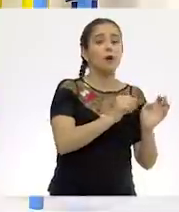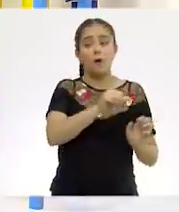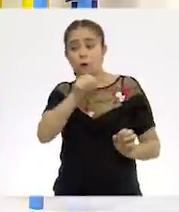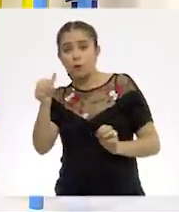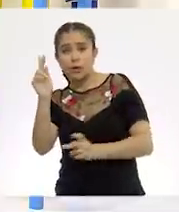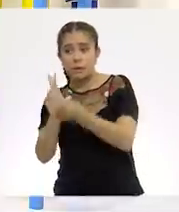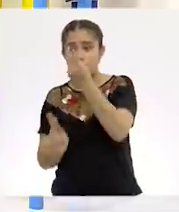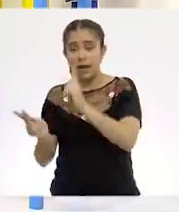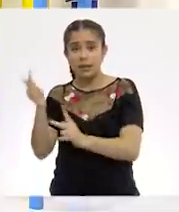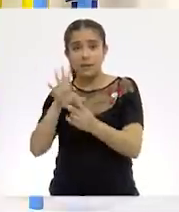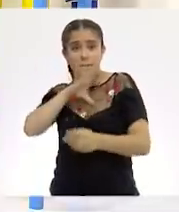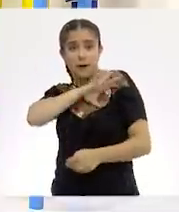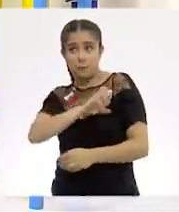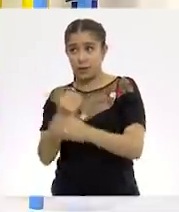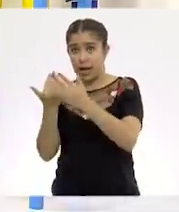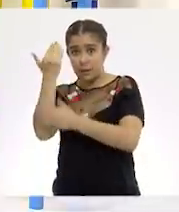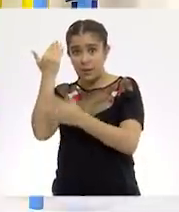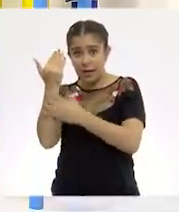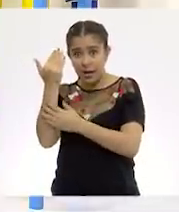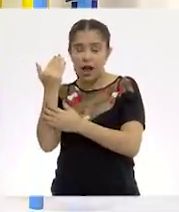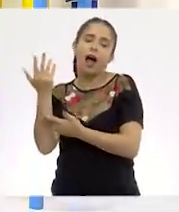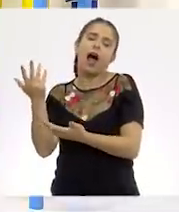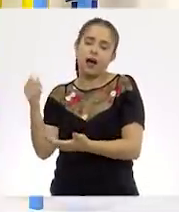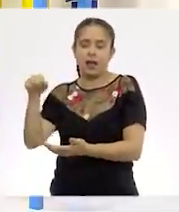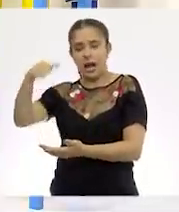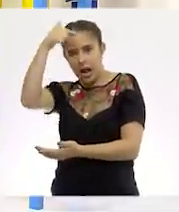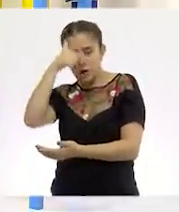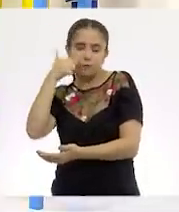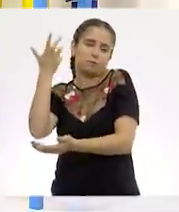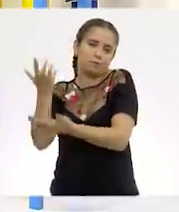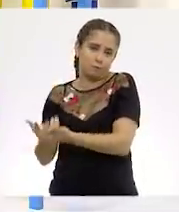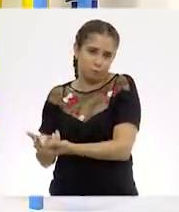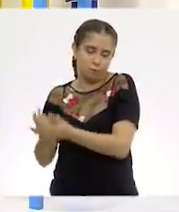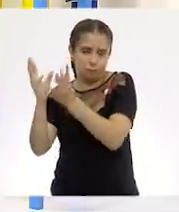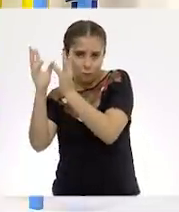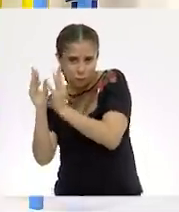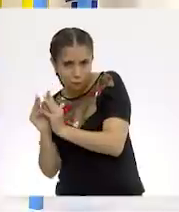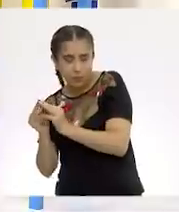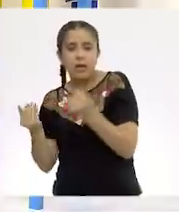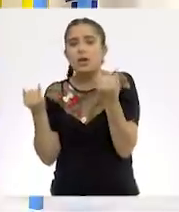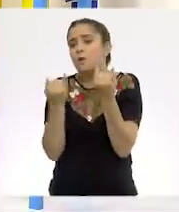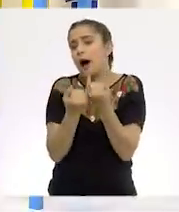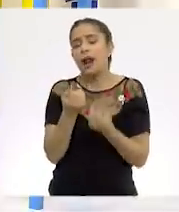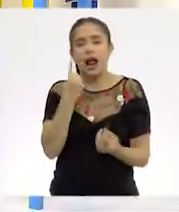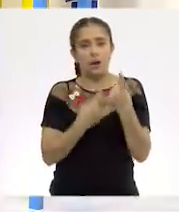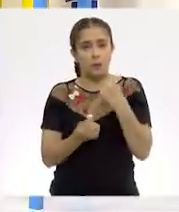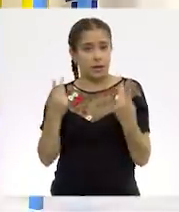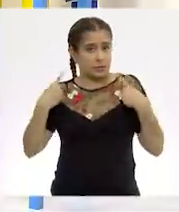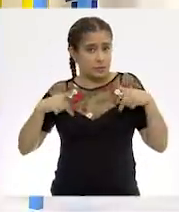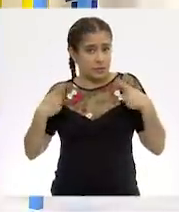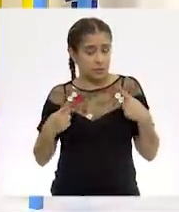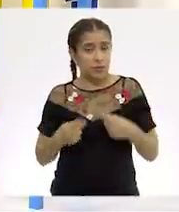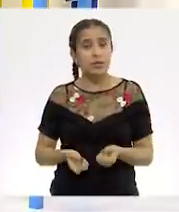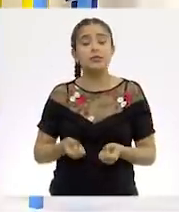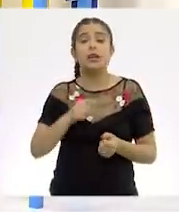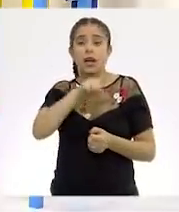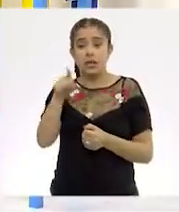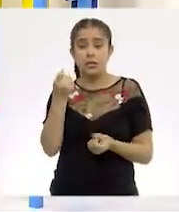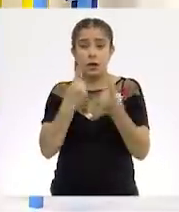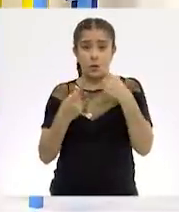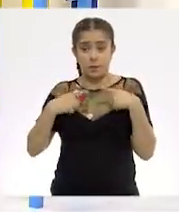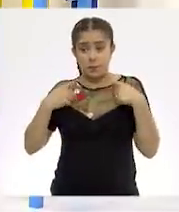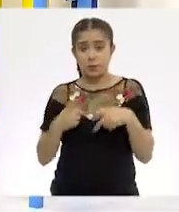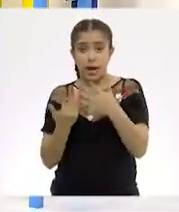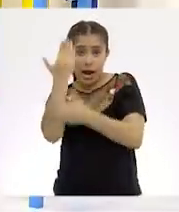mantienen activas. Al igual que los animales o al igual que las personas. Hay algunas personas que mientras ustedes están durmiendo, otras